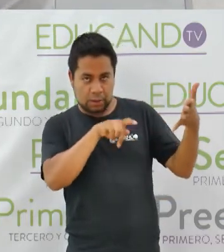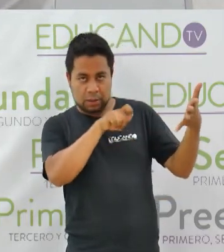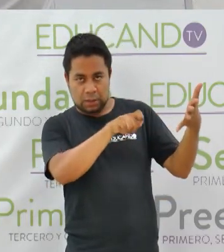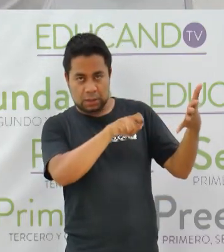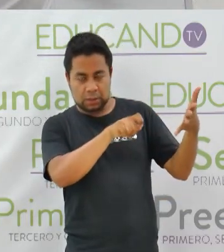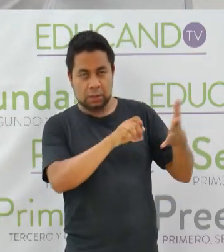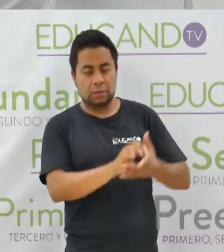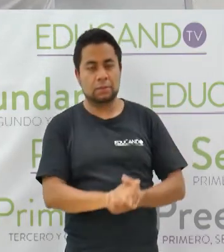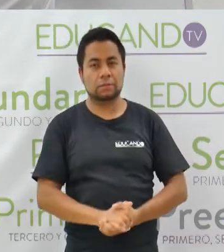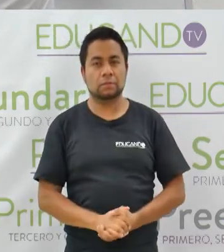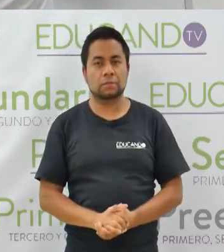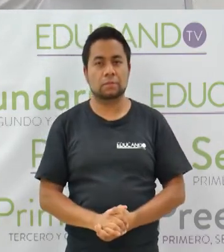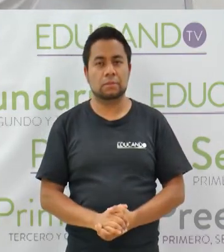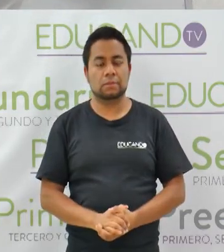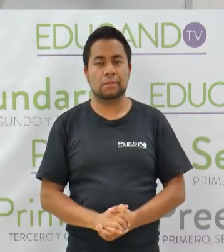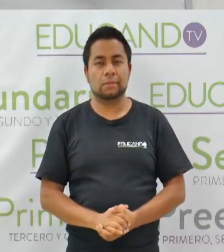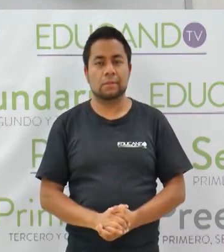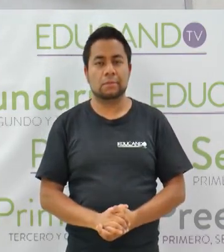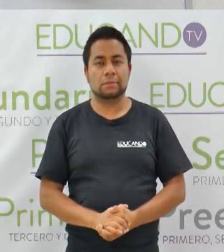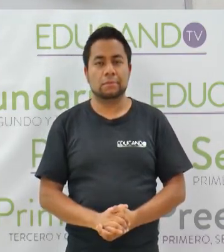acá.